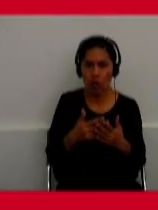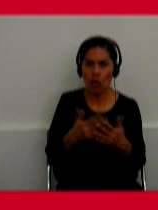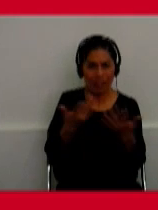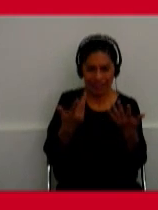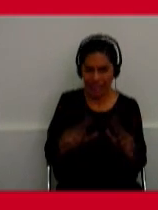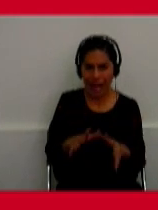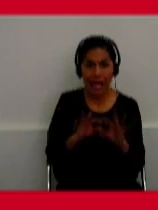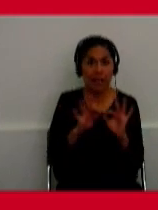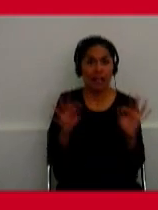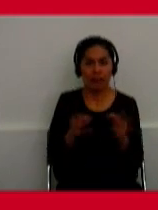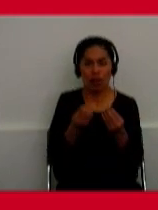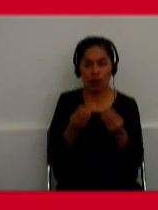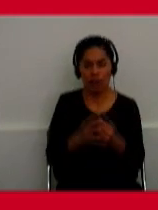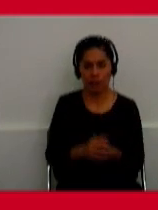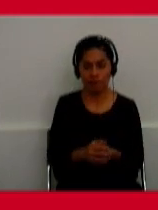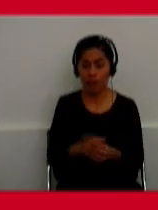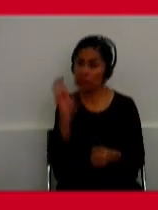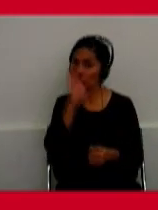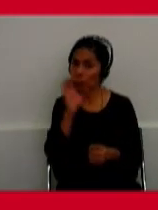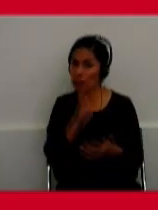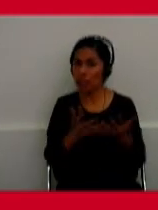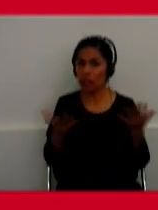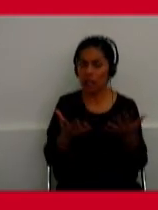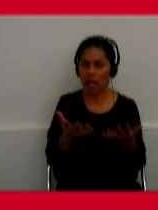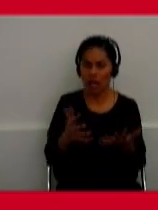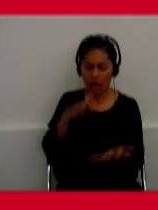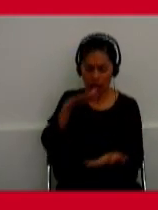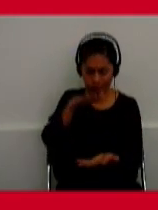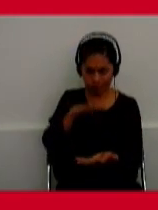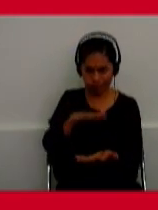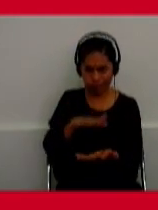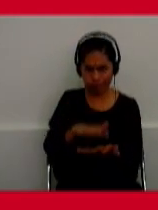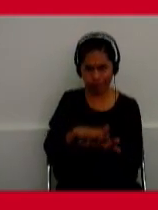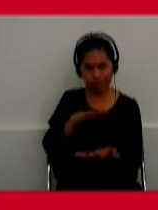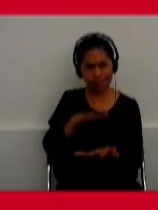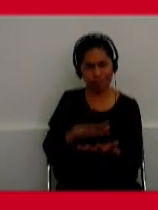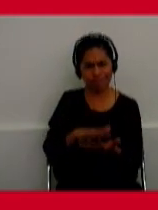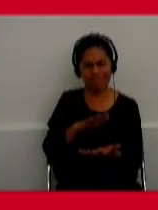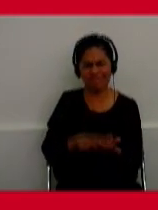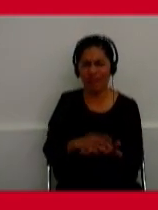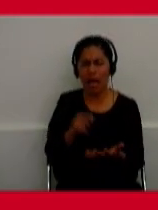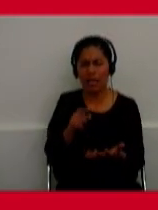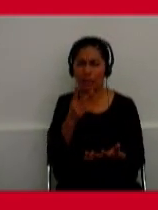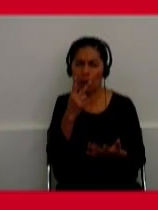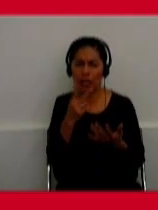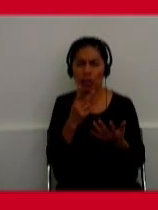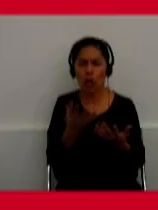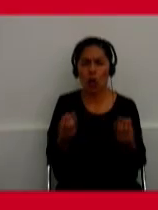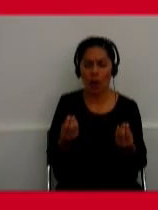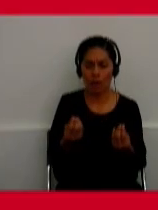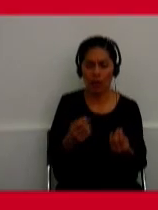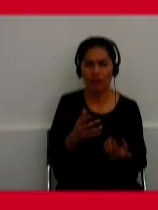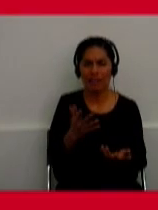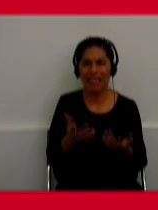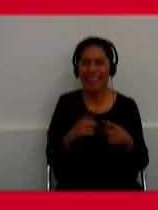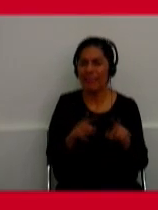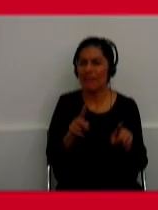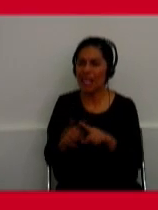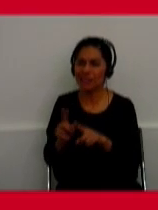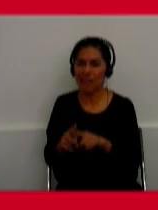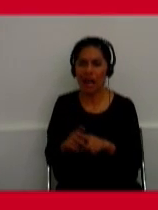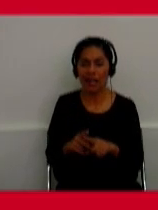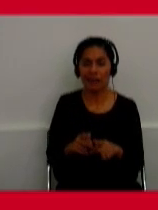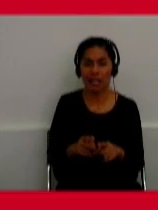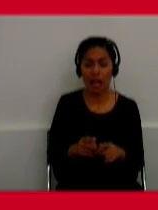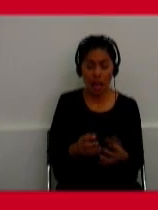caso estamos buscando porcentaje de sólidos de humedad en la descarga del filtro de entre 14 a 16% de sólidos.